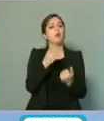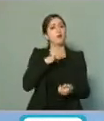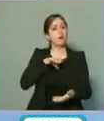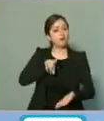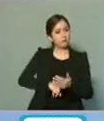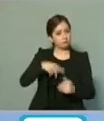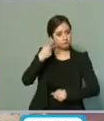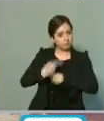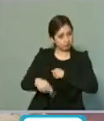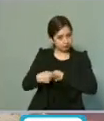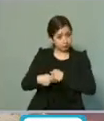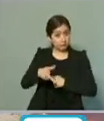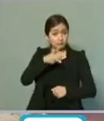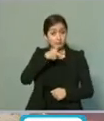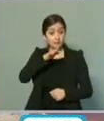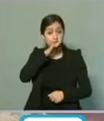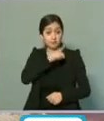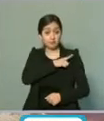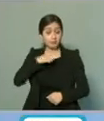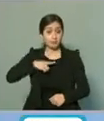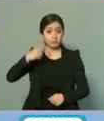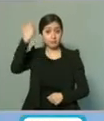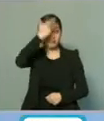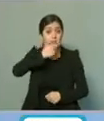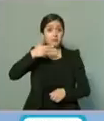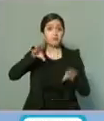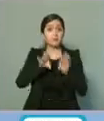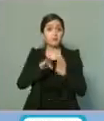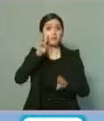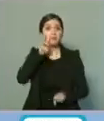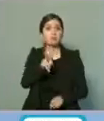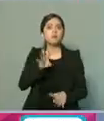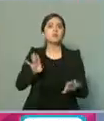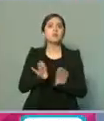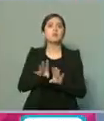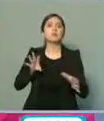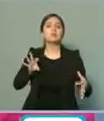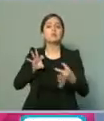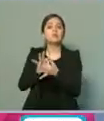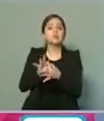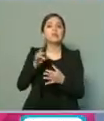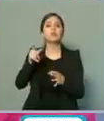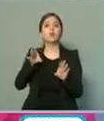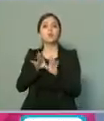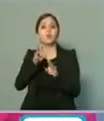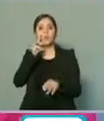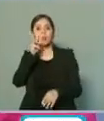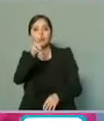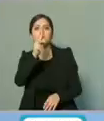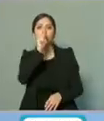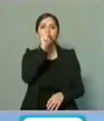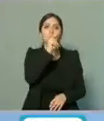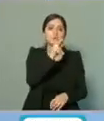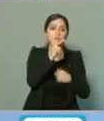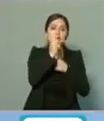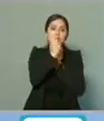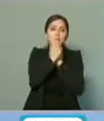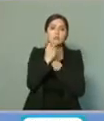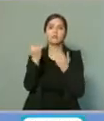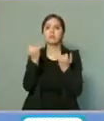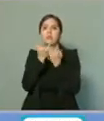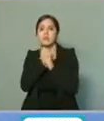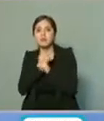papás tenemos más retos porque los hijos tienen una relación con los medios de comunicación en general muy abierta y